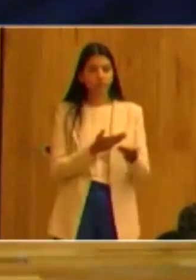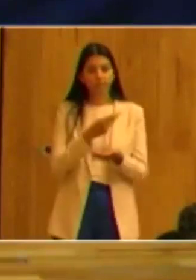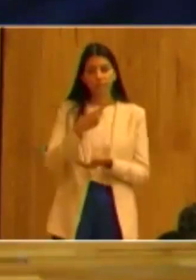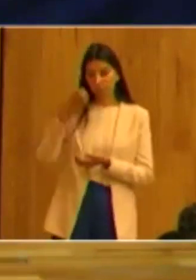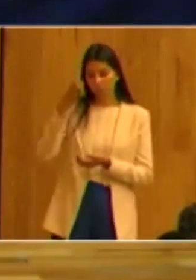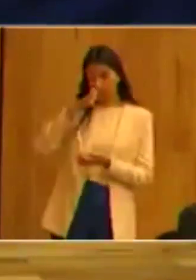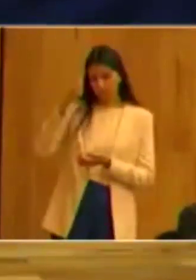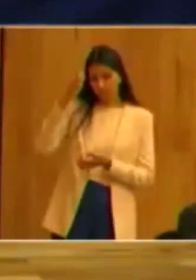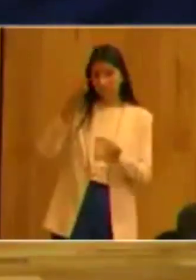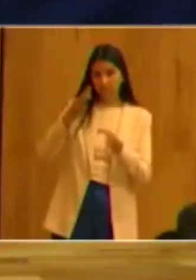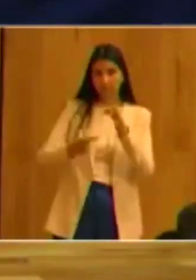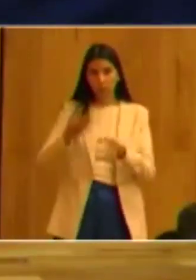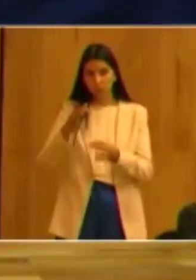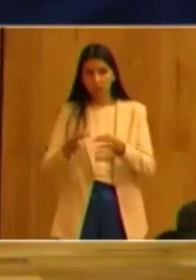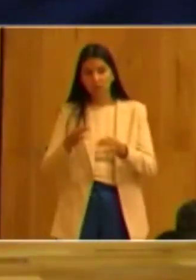experiencia jurisdiccional.